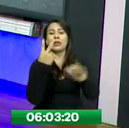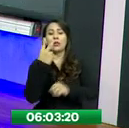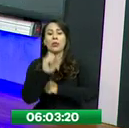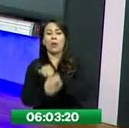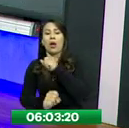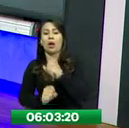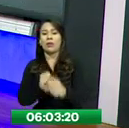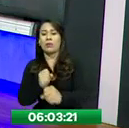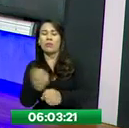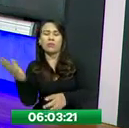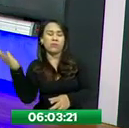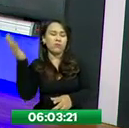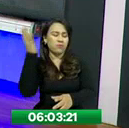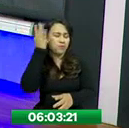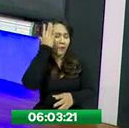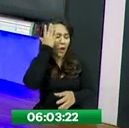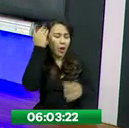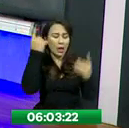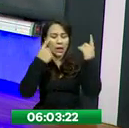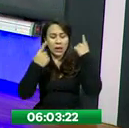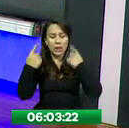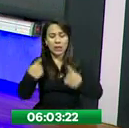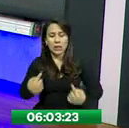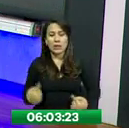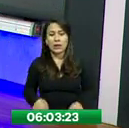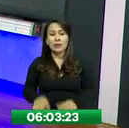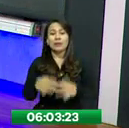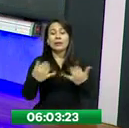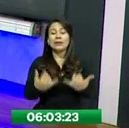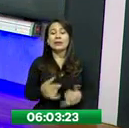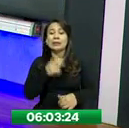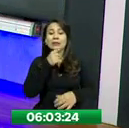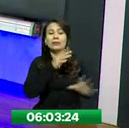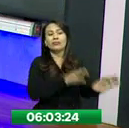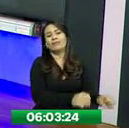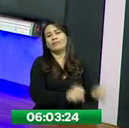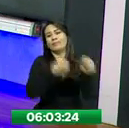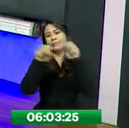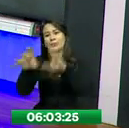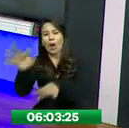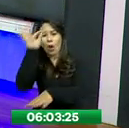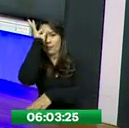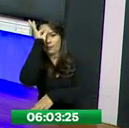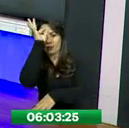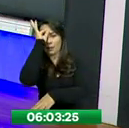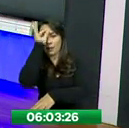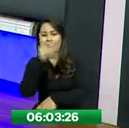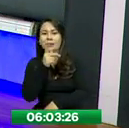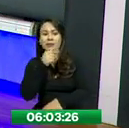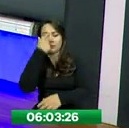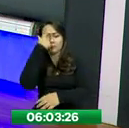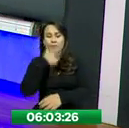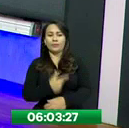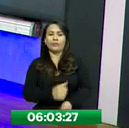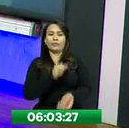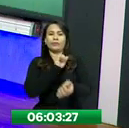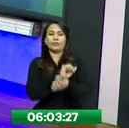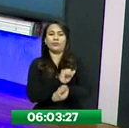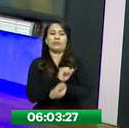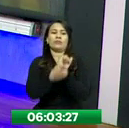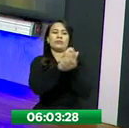y le provocó varias heridas. El agredido debió ser llevado a un hospital, mientras que el atacante ha sido